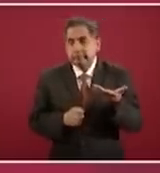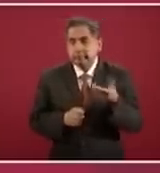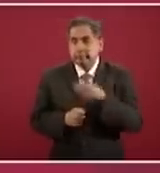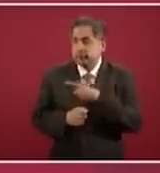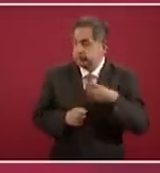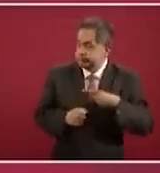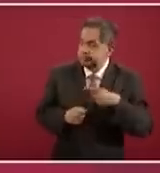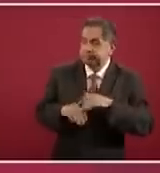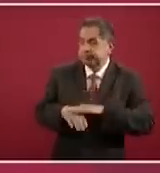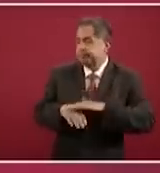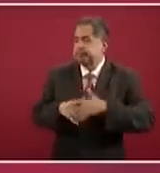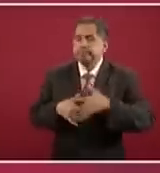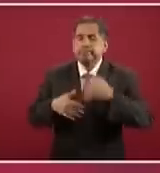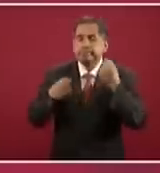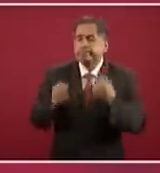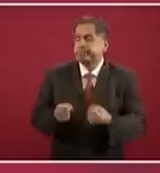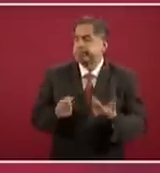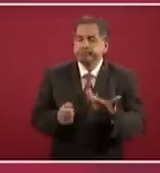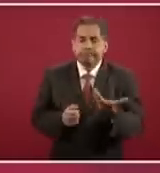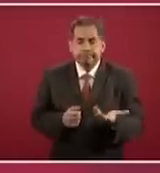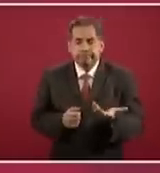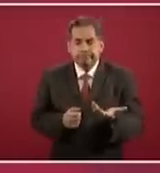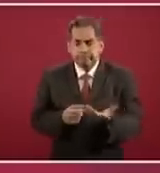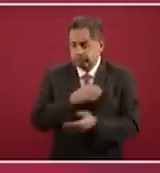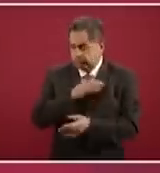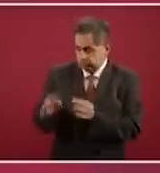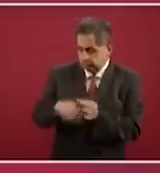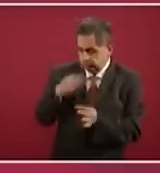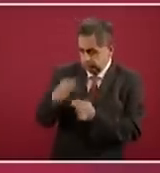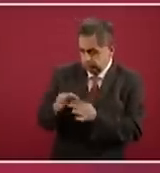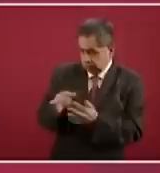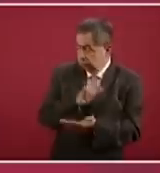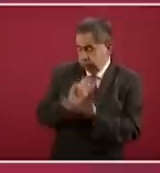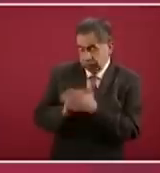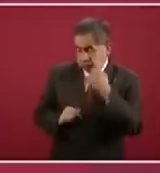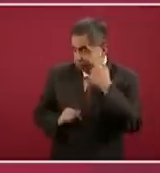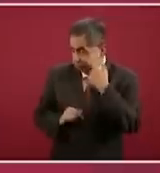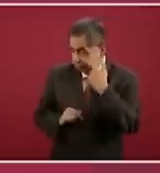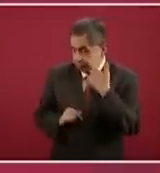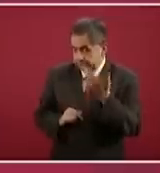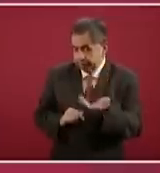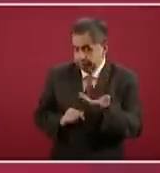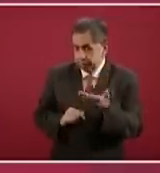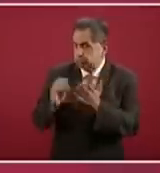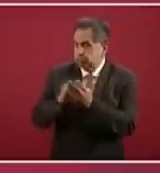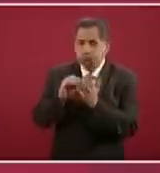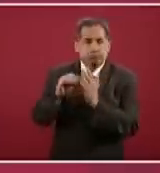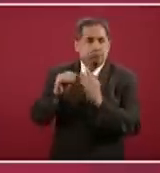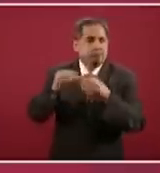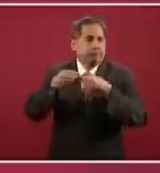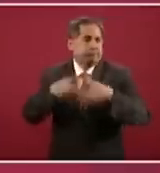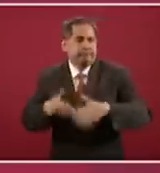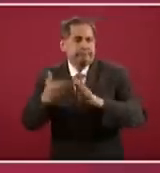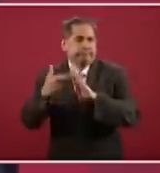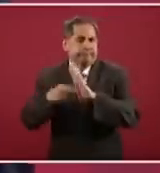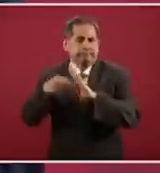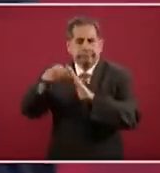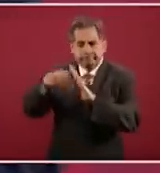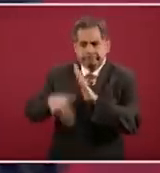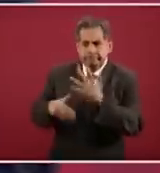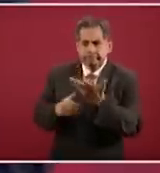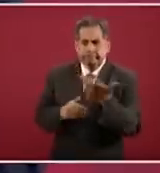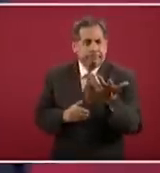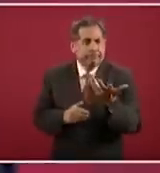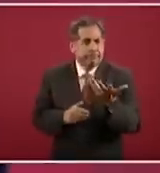queremos estar seguros de que va a cumplirse la ley. ¿Cómo se va a instrumentar la ley?